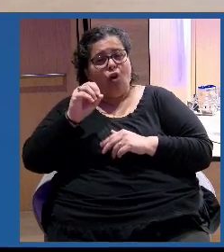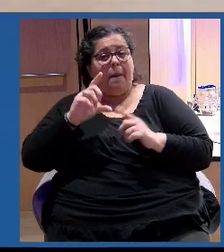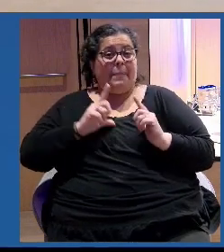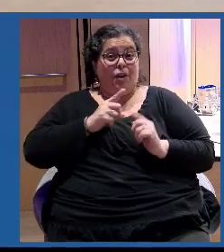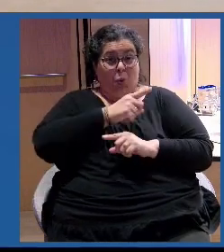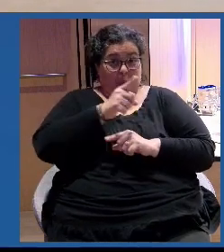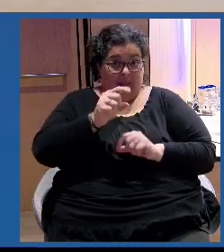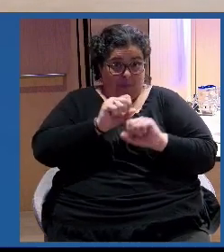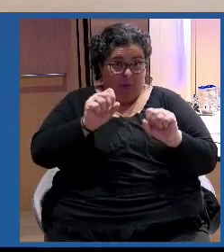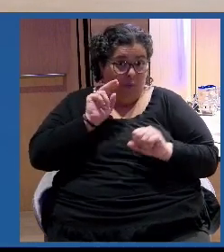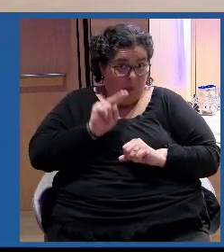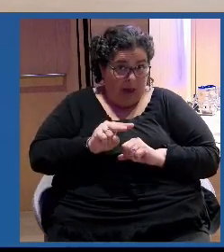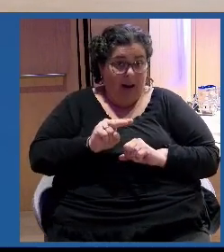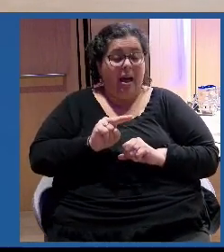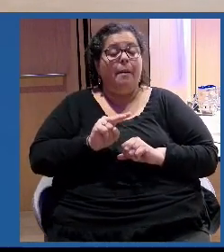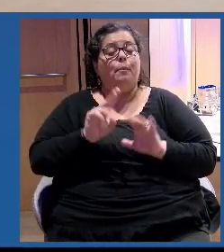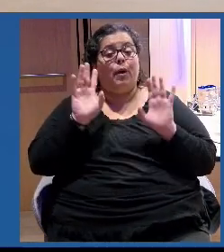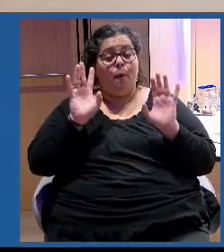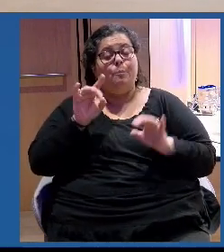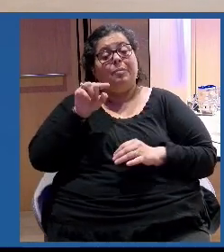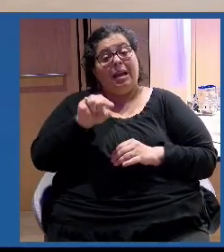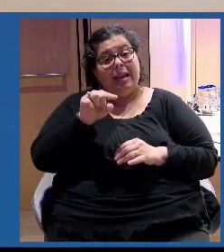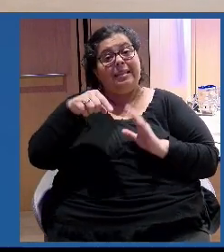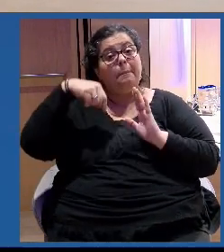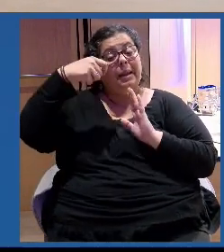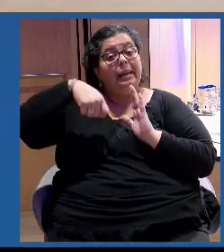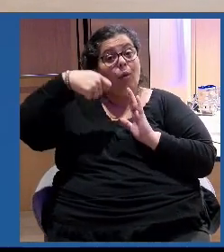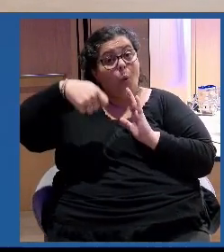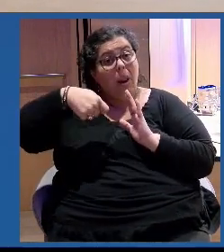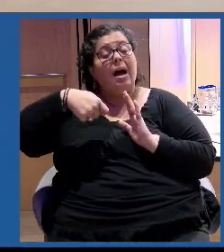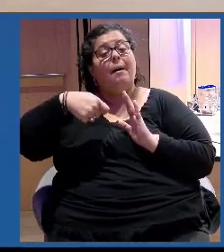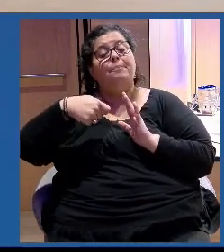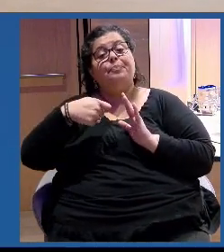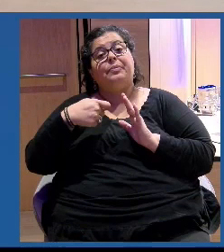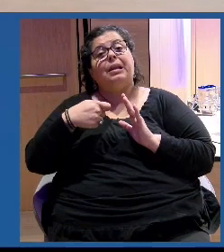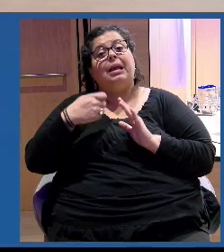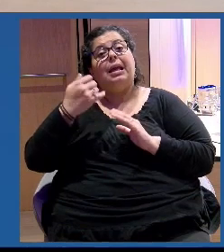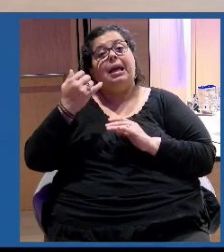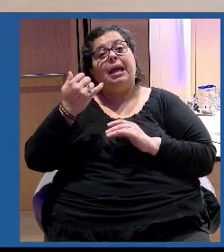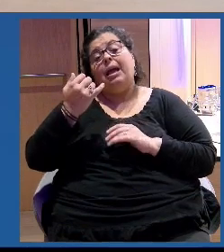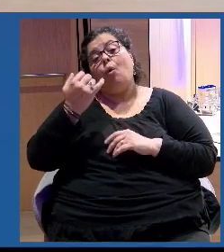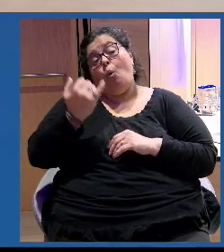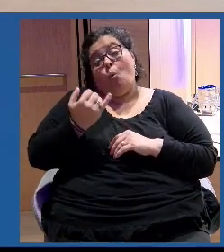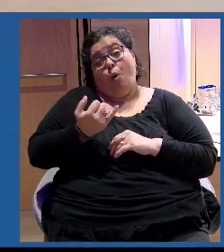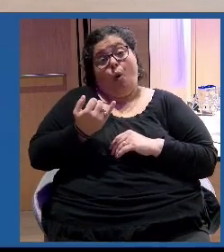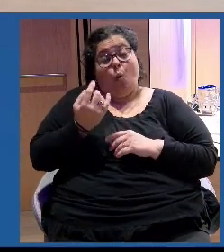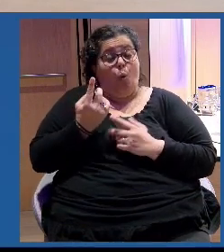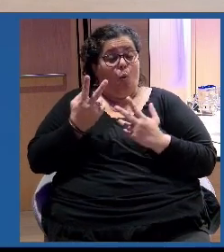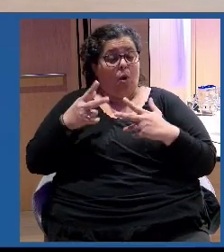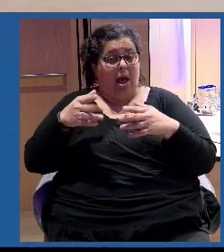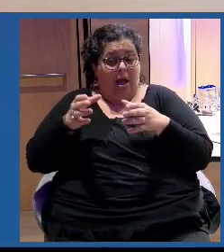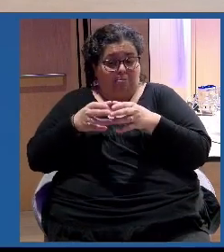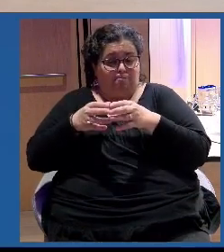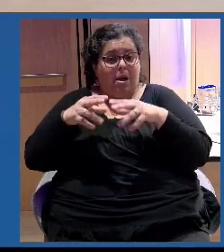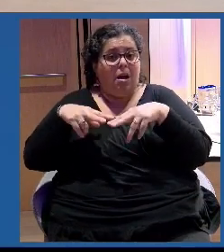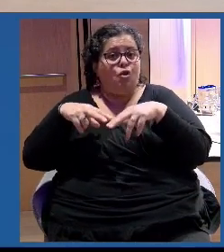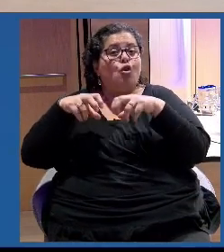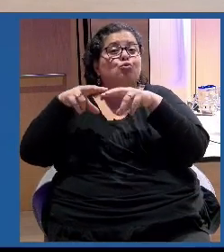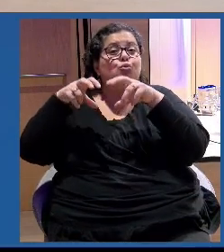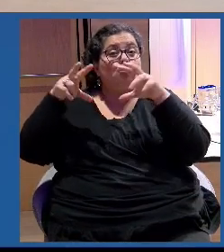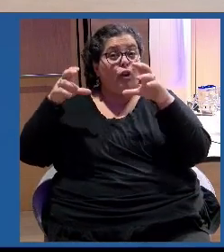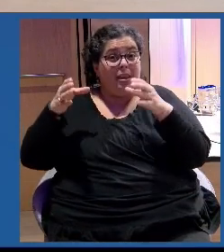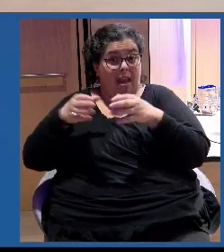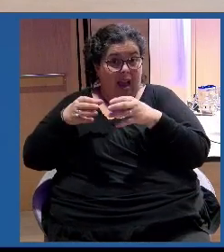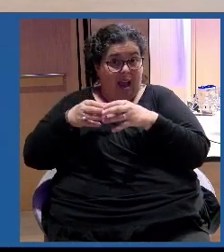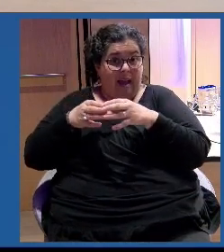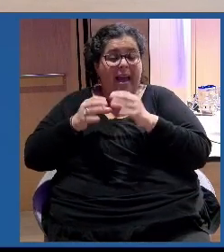no, véanla. Fue una película que tuvo una consultora única y exclusivamente